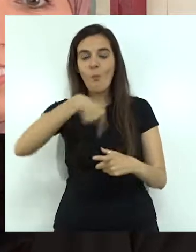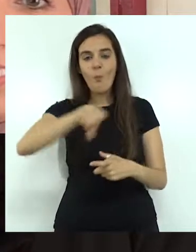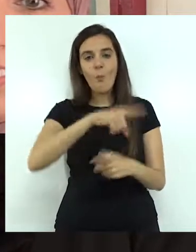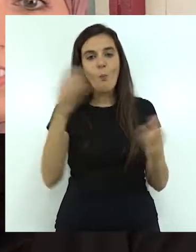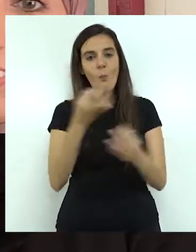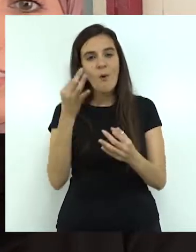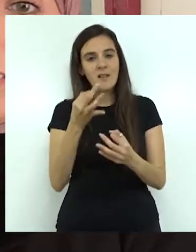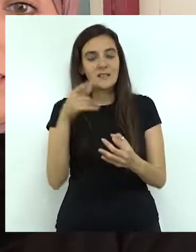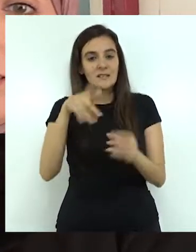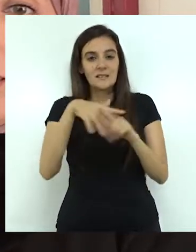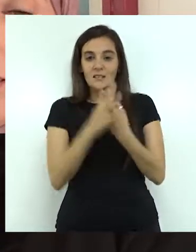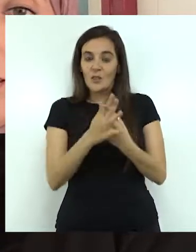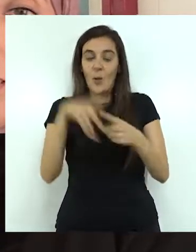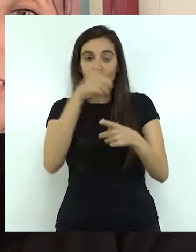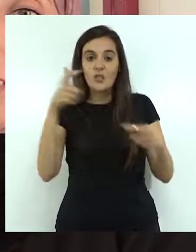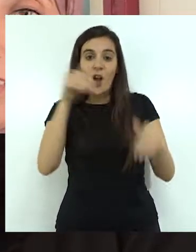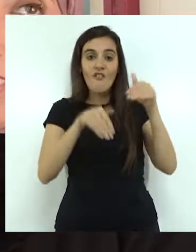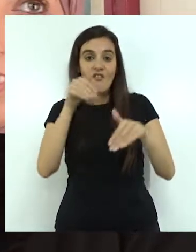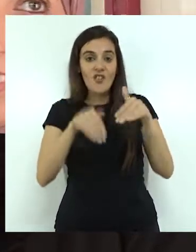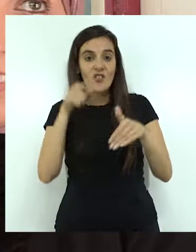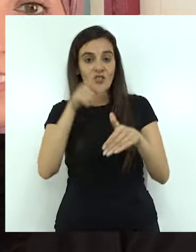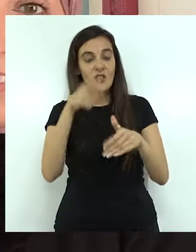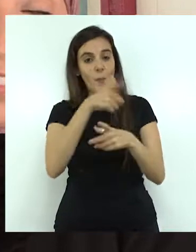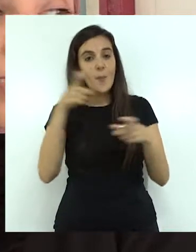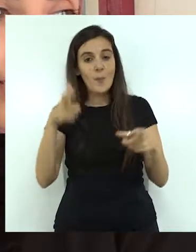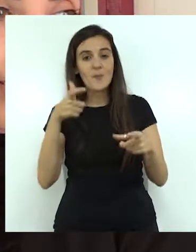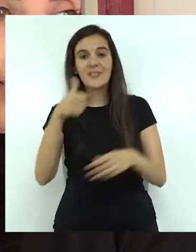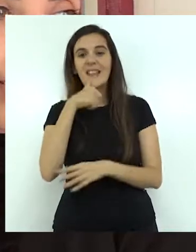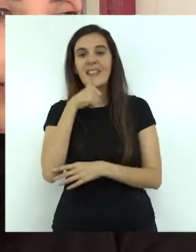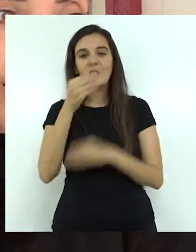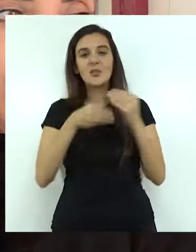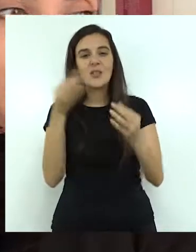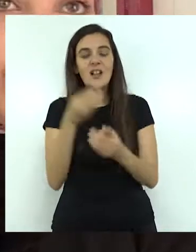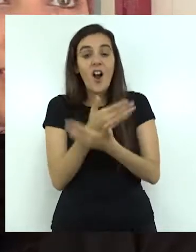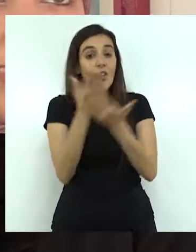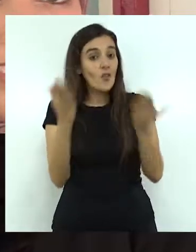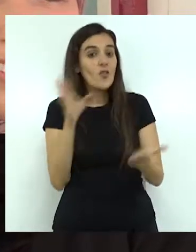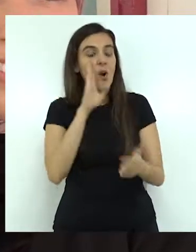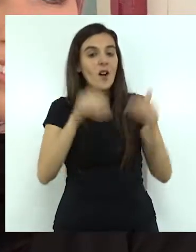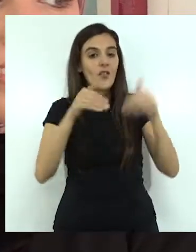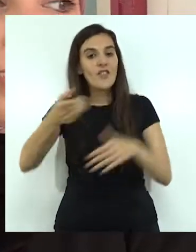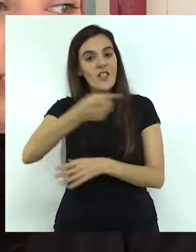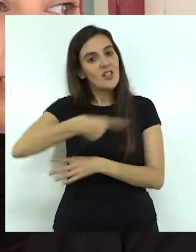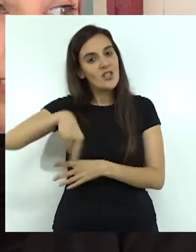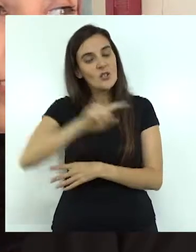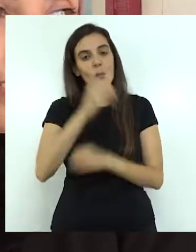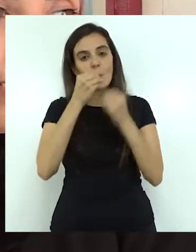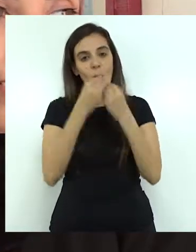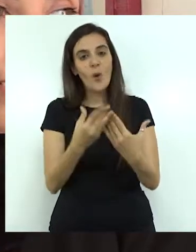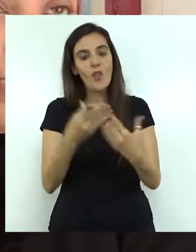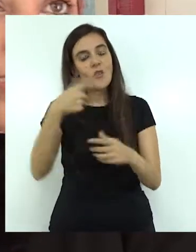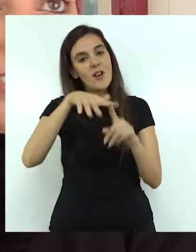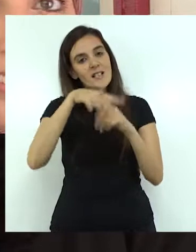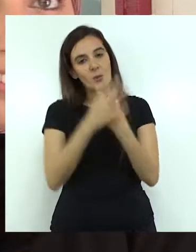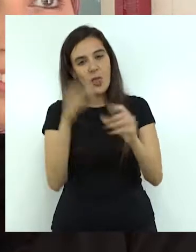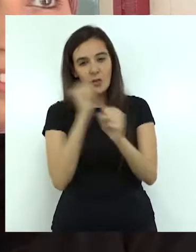votantes han confiado su voto de nosotros y bueno todo lo que sea pues trabajar por la convivencia a